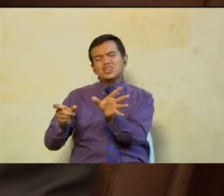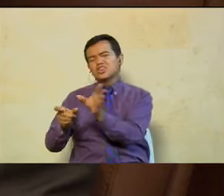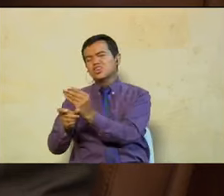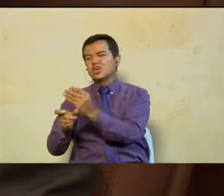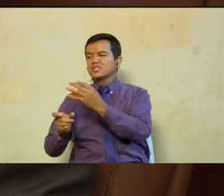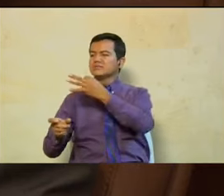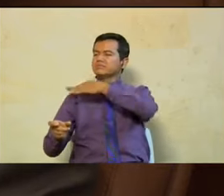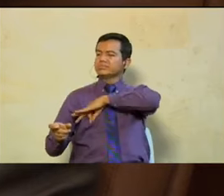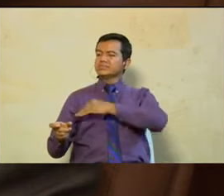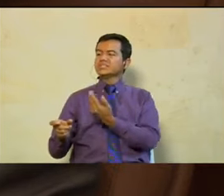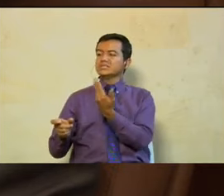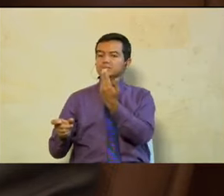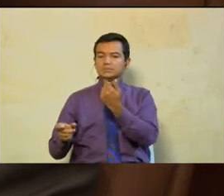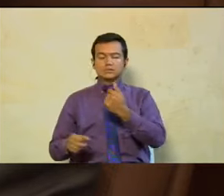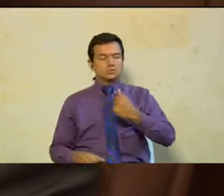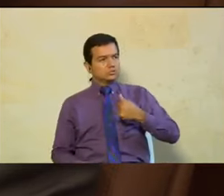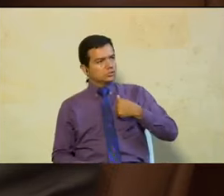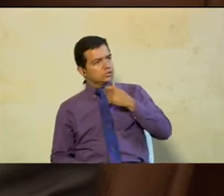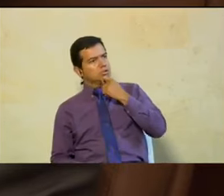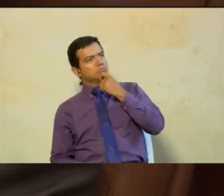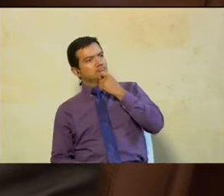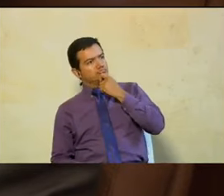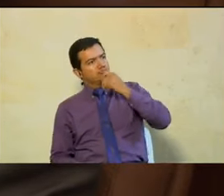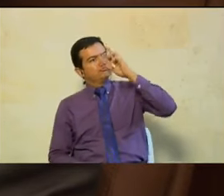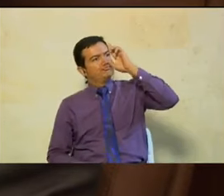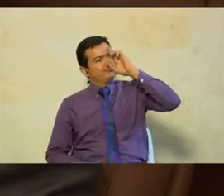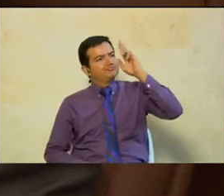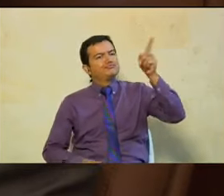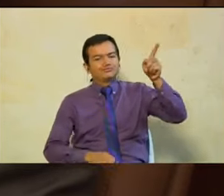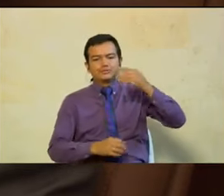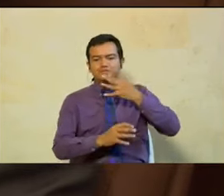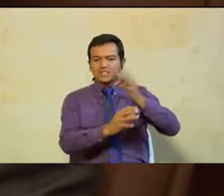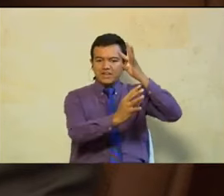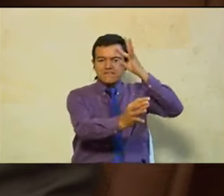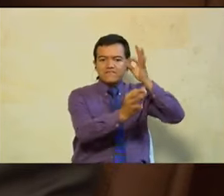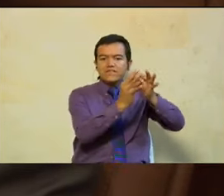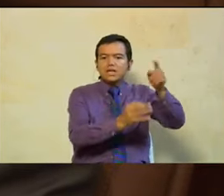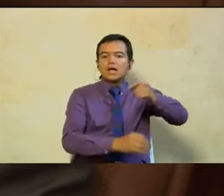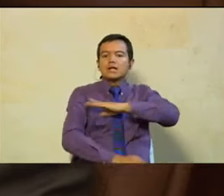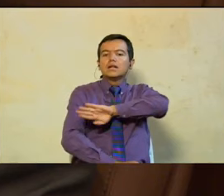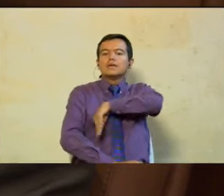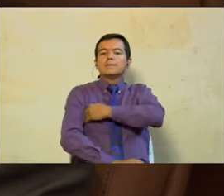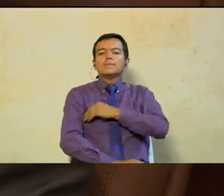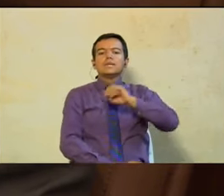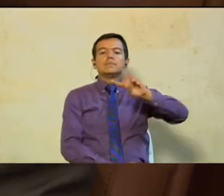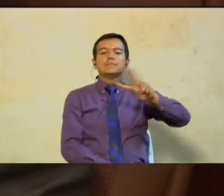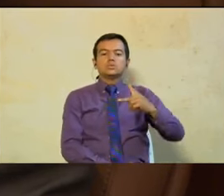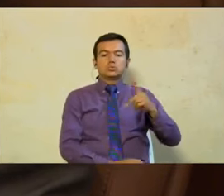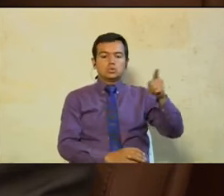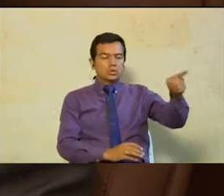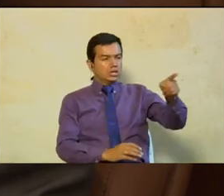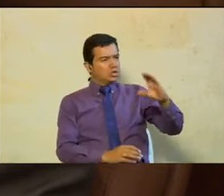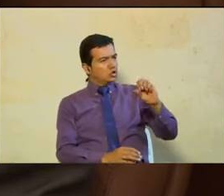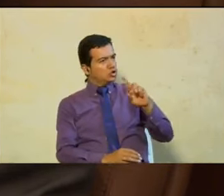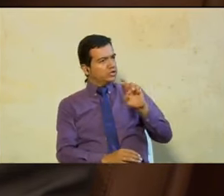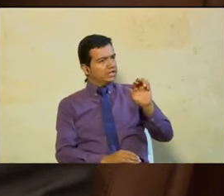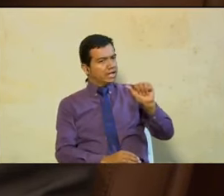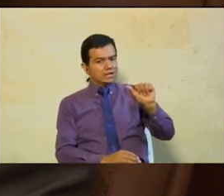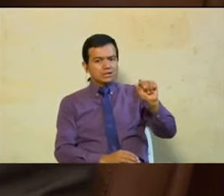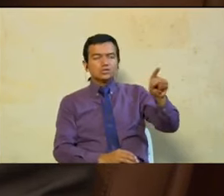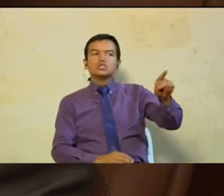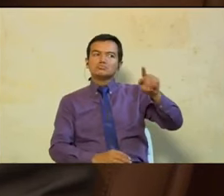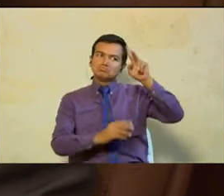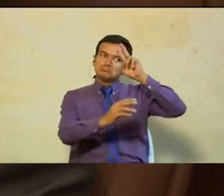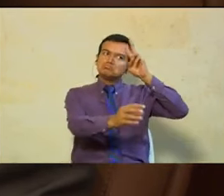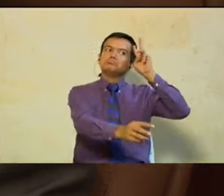me parece que esto hay que aprobarlo porque yo le creo al viceministro Correa es una persona que lleva muchos años en el Ministerio y que